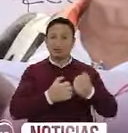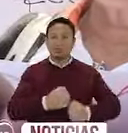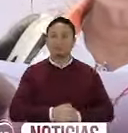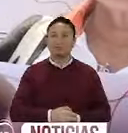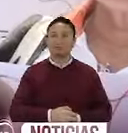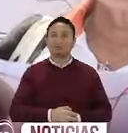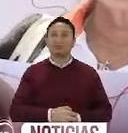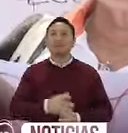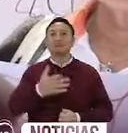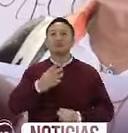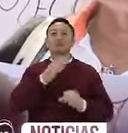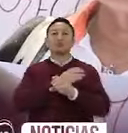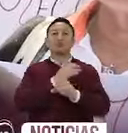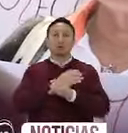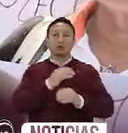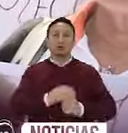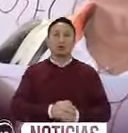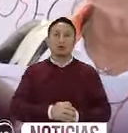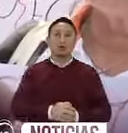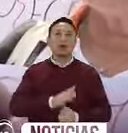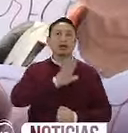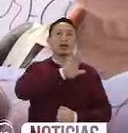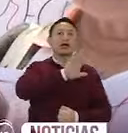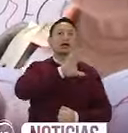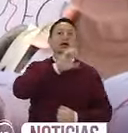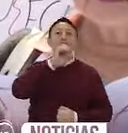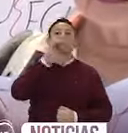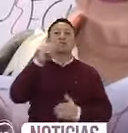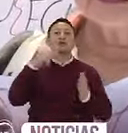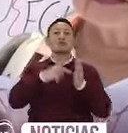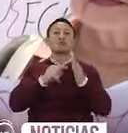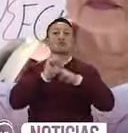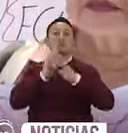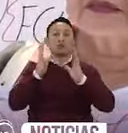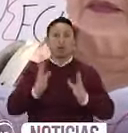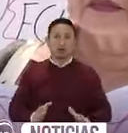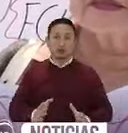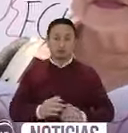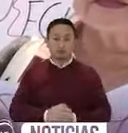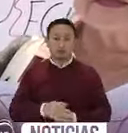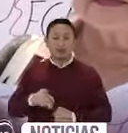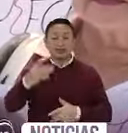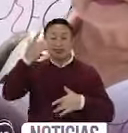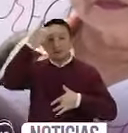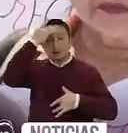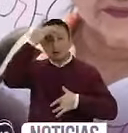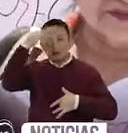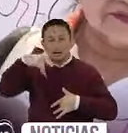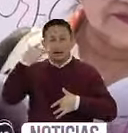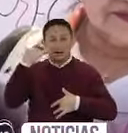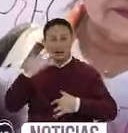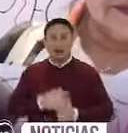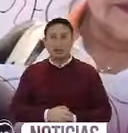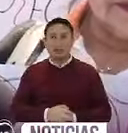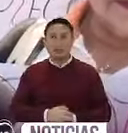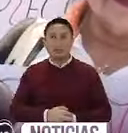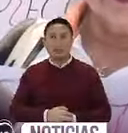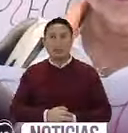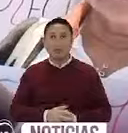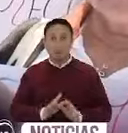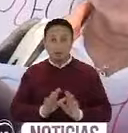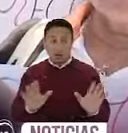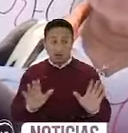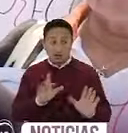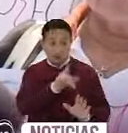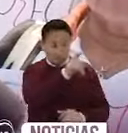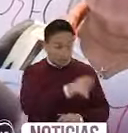que es más de medio millón de ecuatorianos que están afectados por enfermedades catastróficas y raras. Pero no son solo afectados